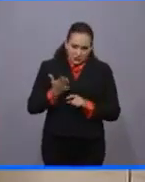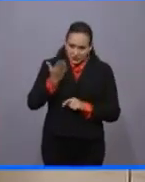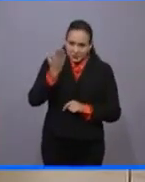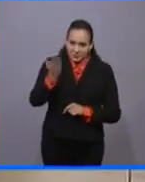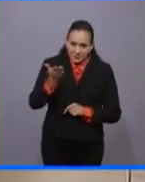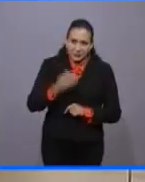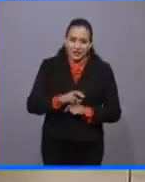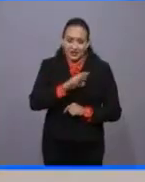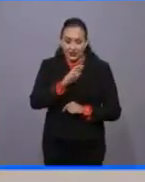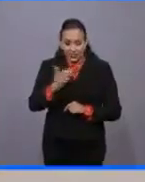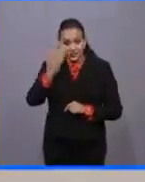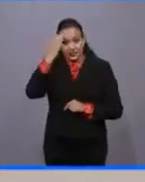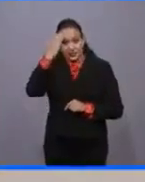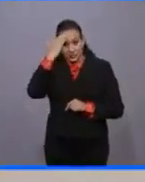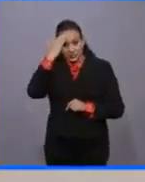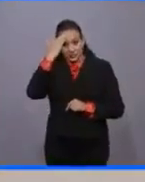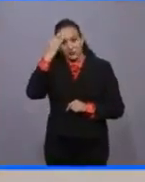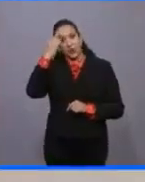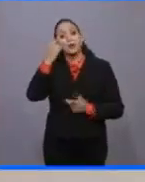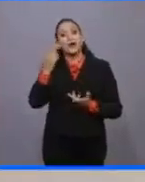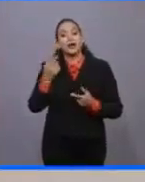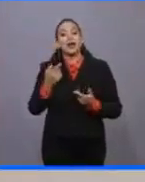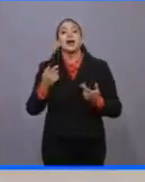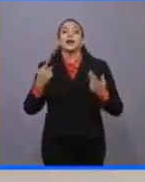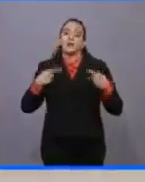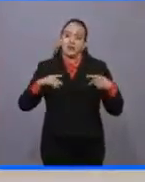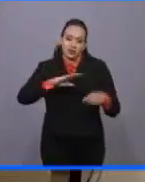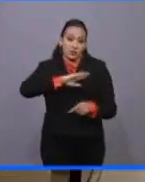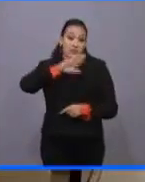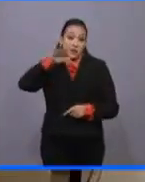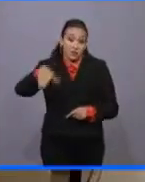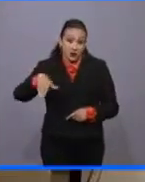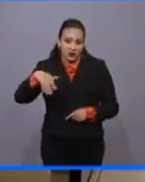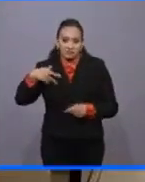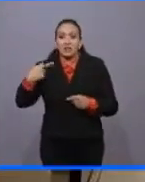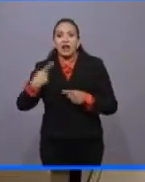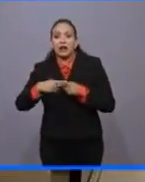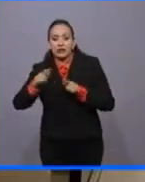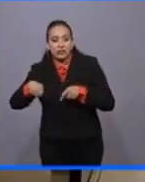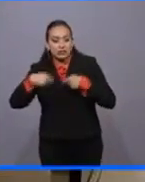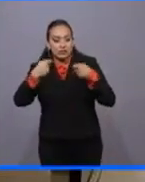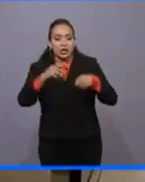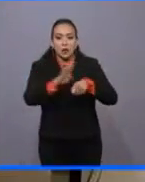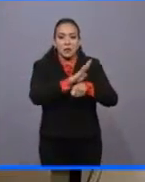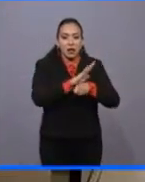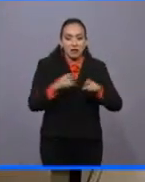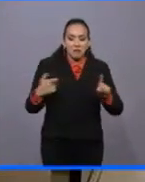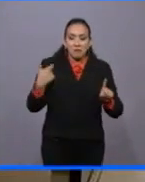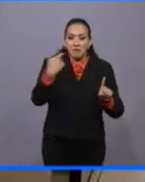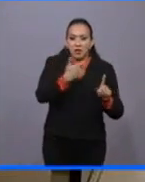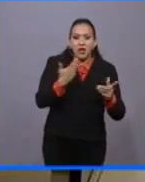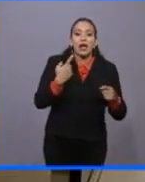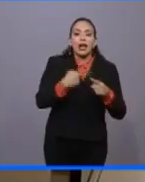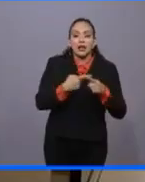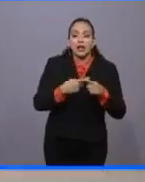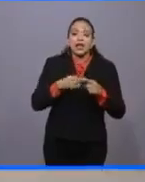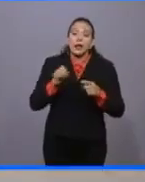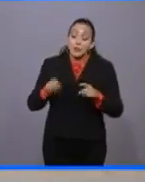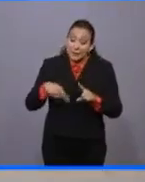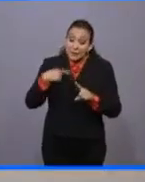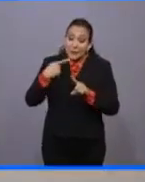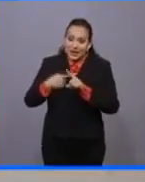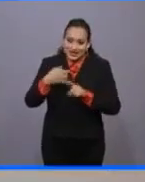conjuntamente el reconocimiento de beneficiario del trabajador fallecido y diversas prestaciones al Infonavit, no